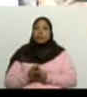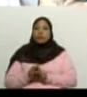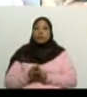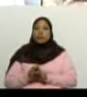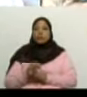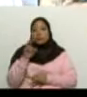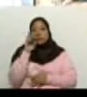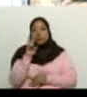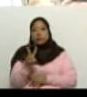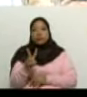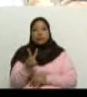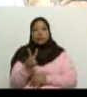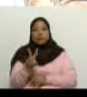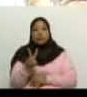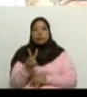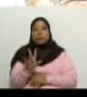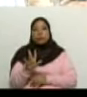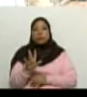visible,